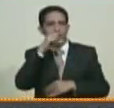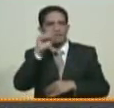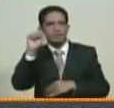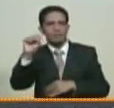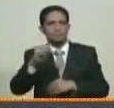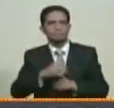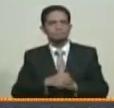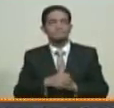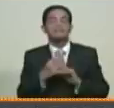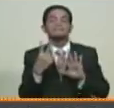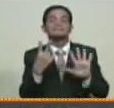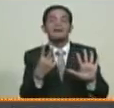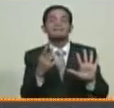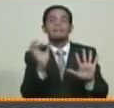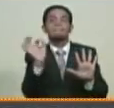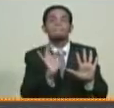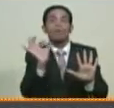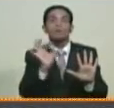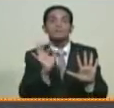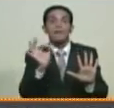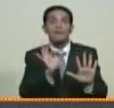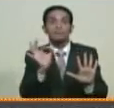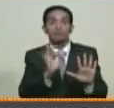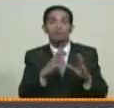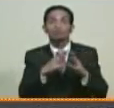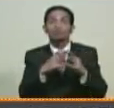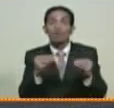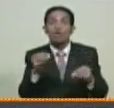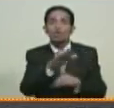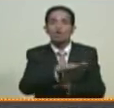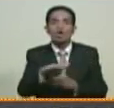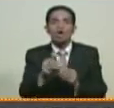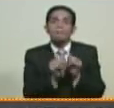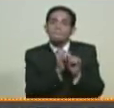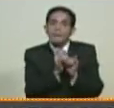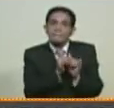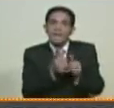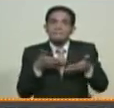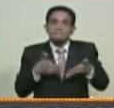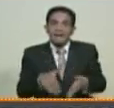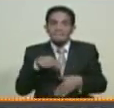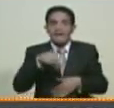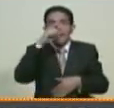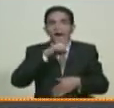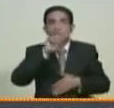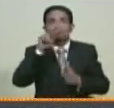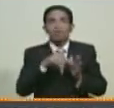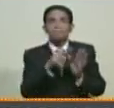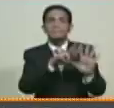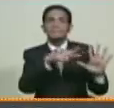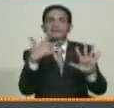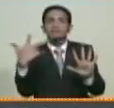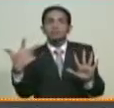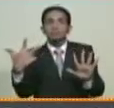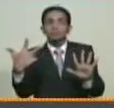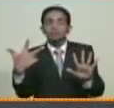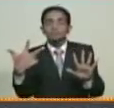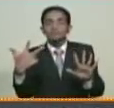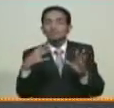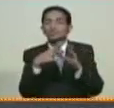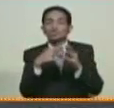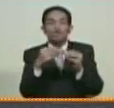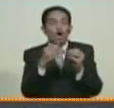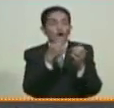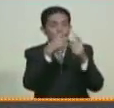el 7 por ciento de todos los niños y niñas que nazcan este año 2018 de todos